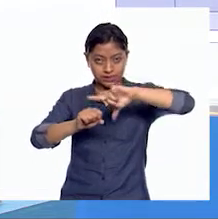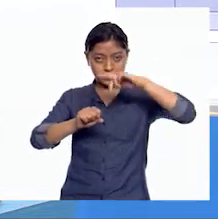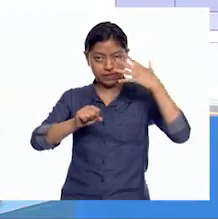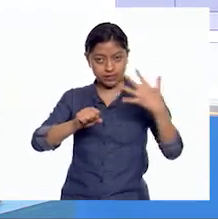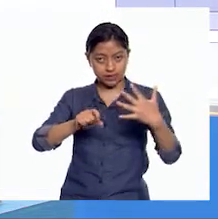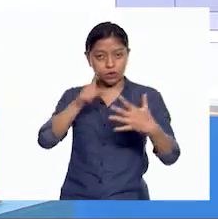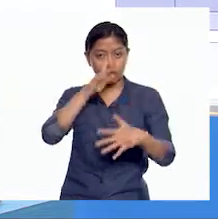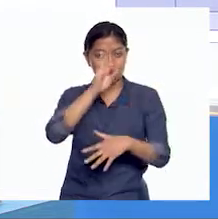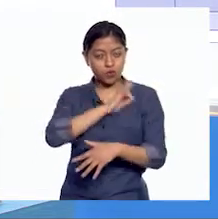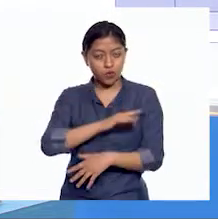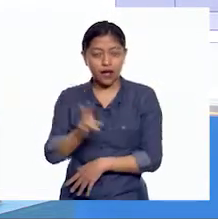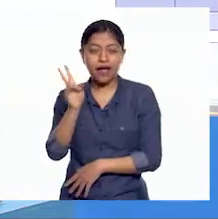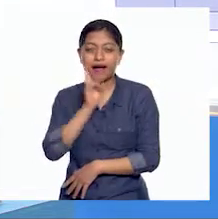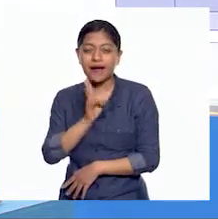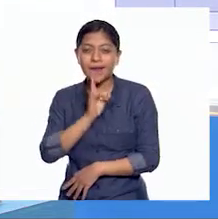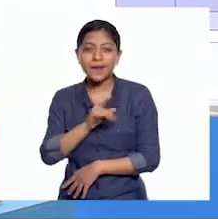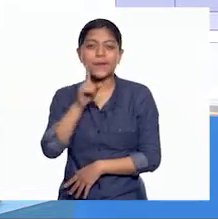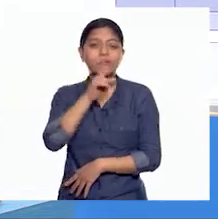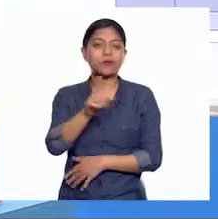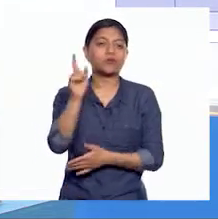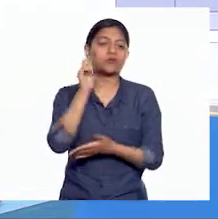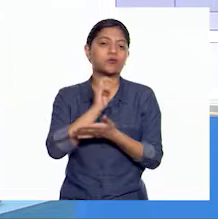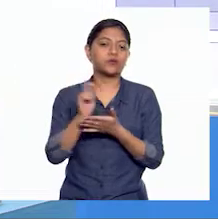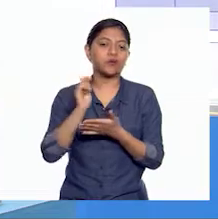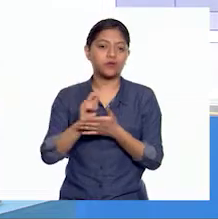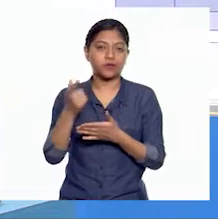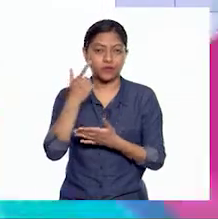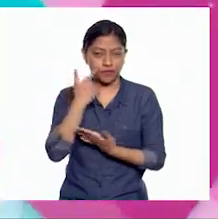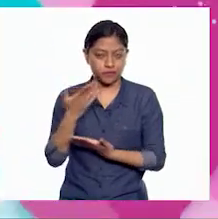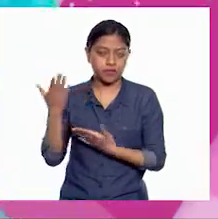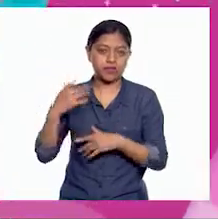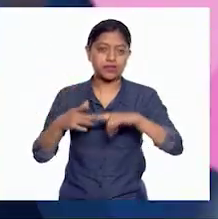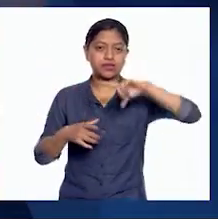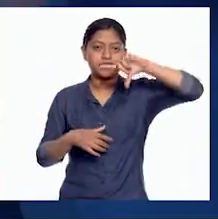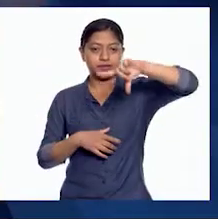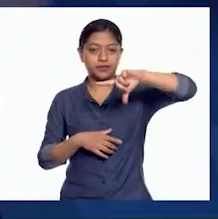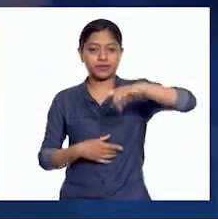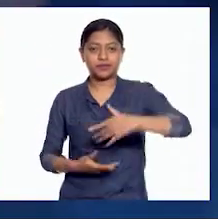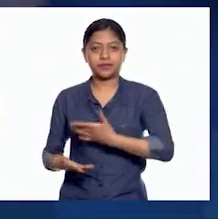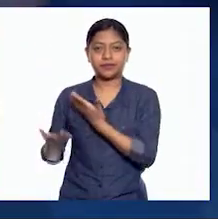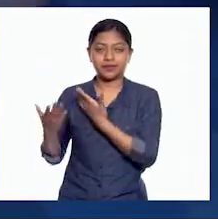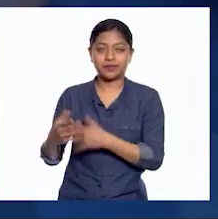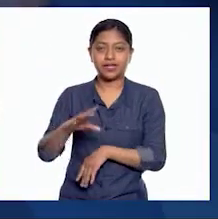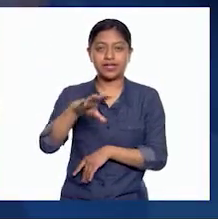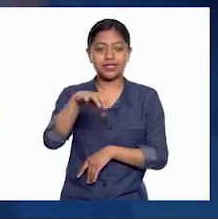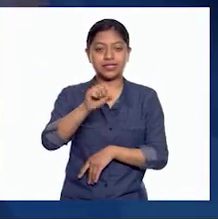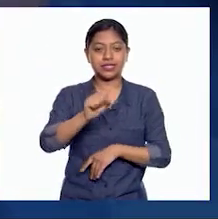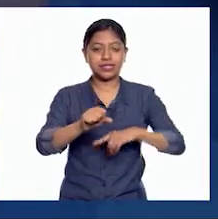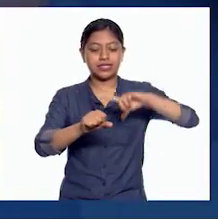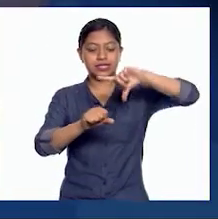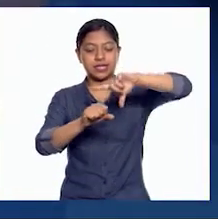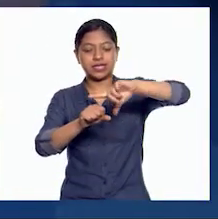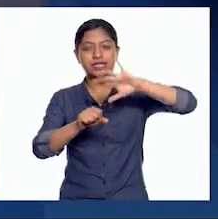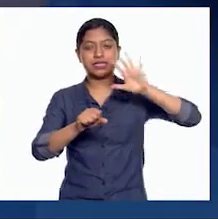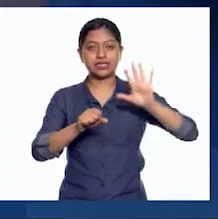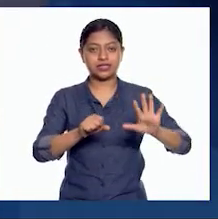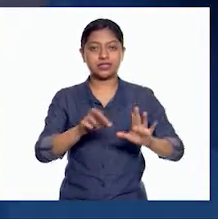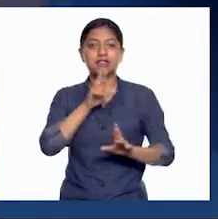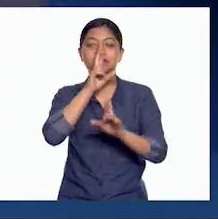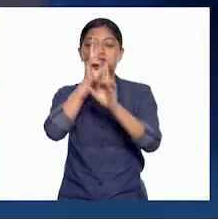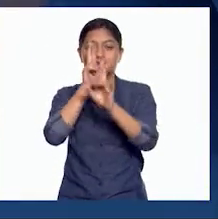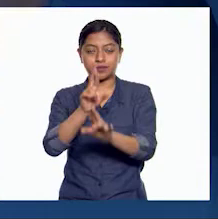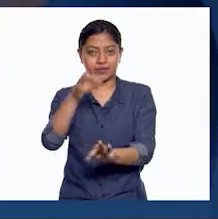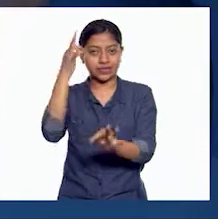Esto lo podemos comprobar al realizar la siguiente división. 60 entre 5 nos da